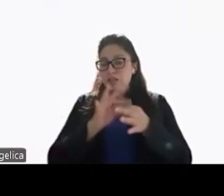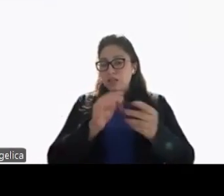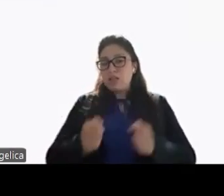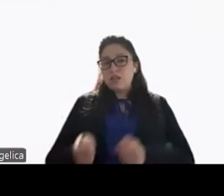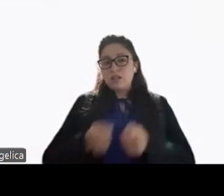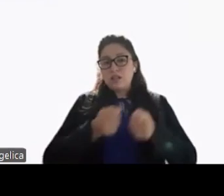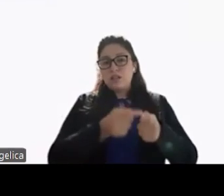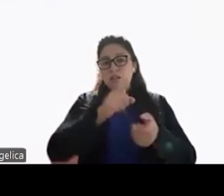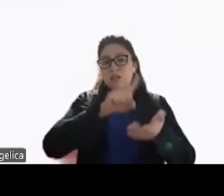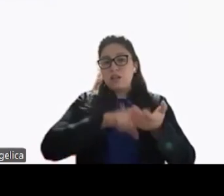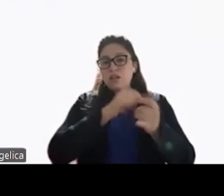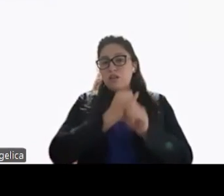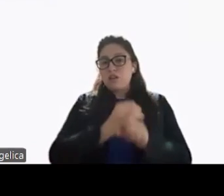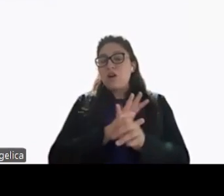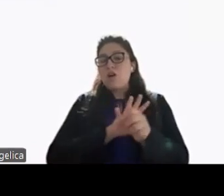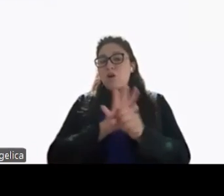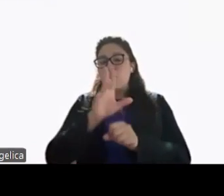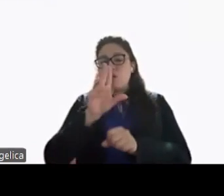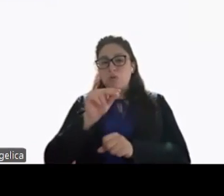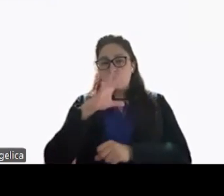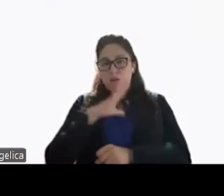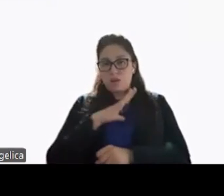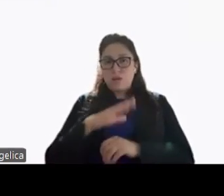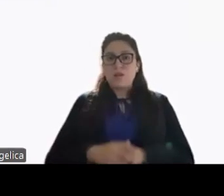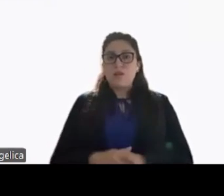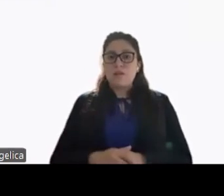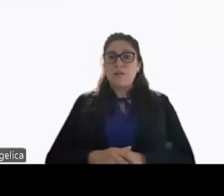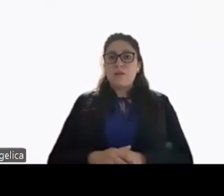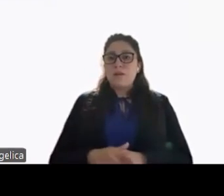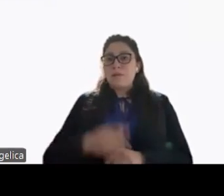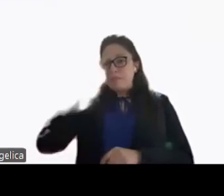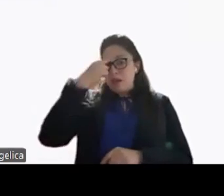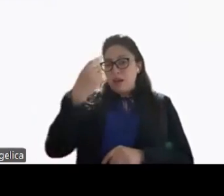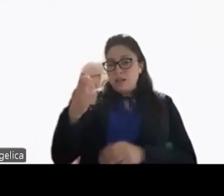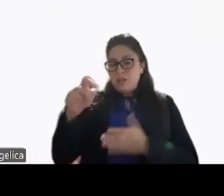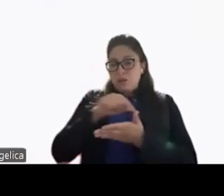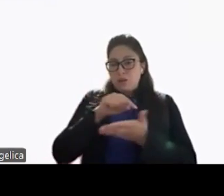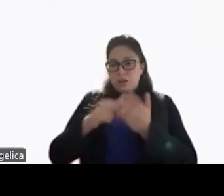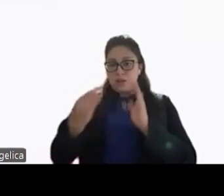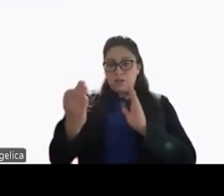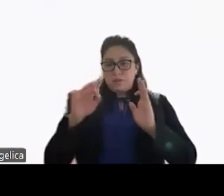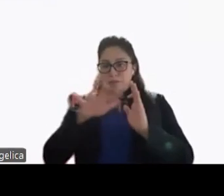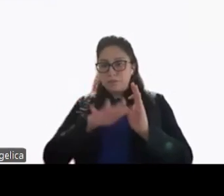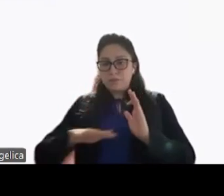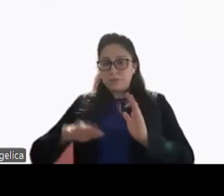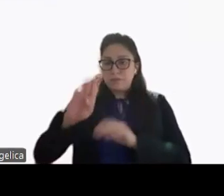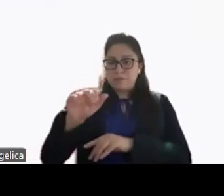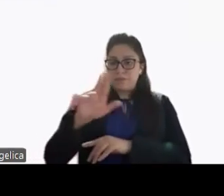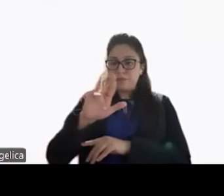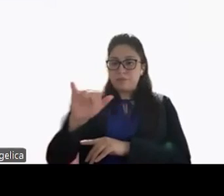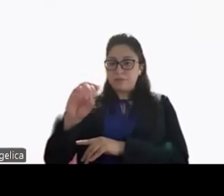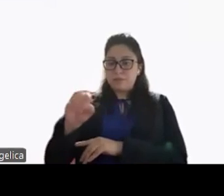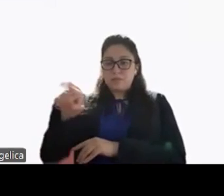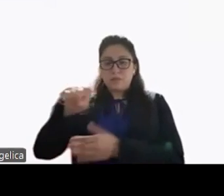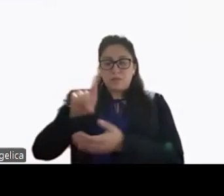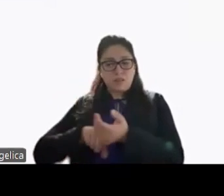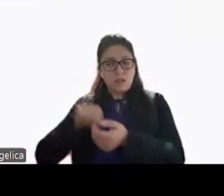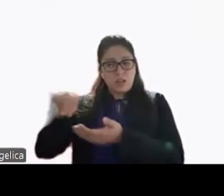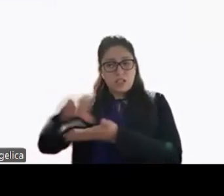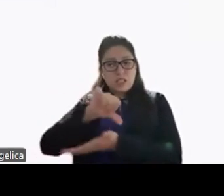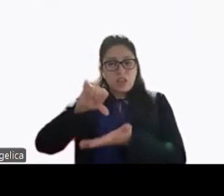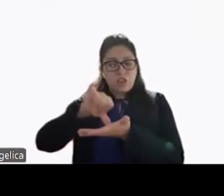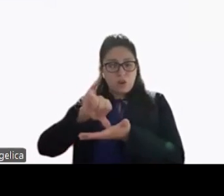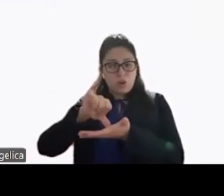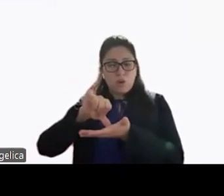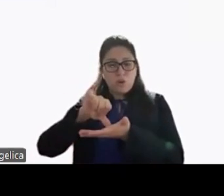tenía. Y en función de lo que es el desarrollo de la región, pues evidentemente como centro de barrio, pues es perfectamente viable una vez